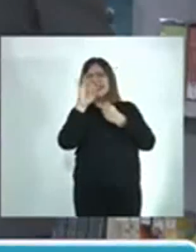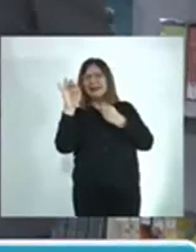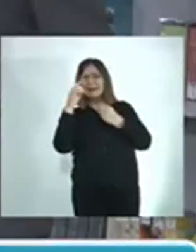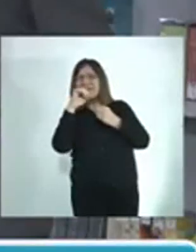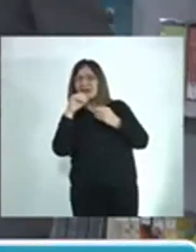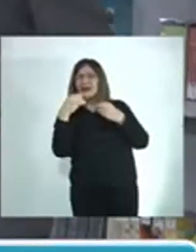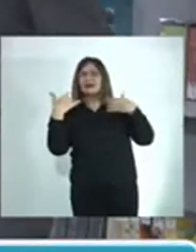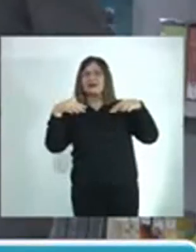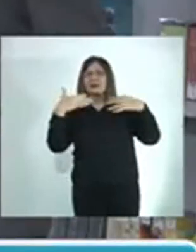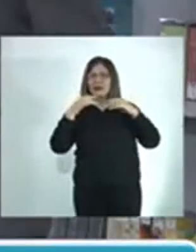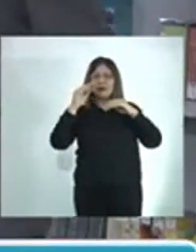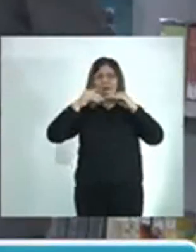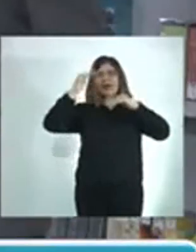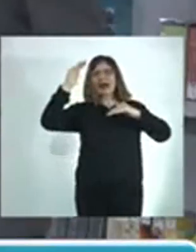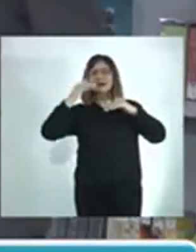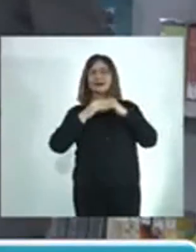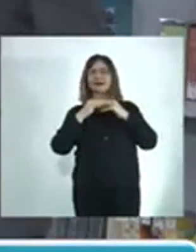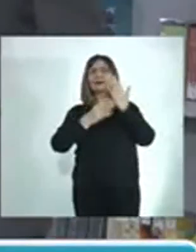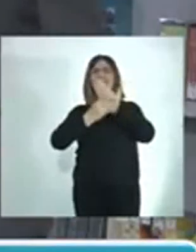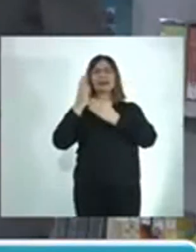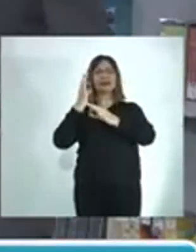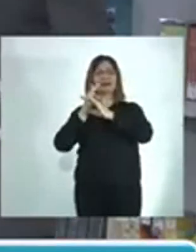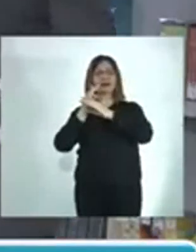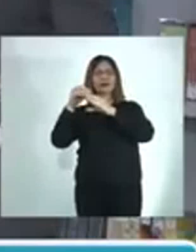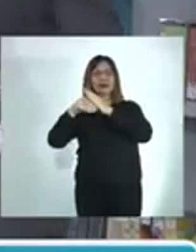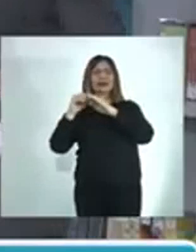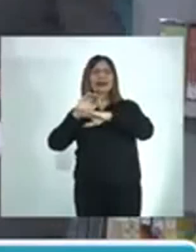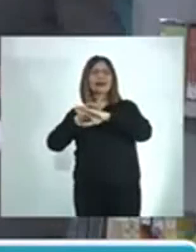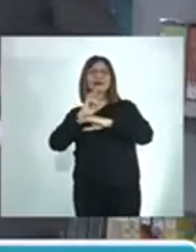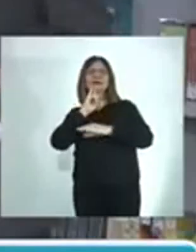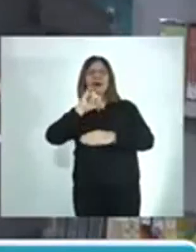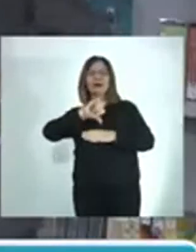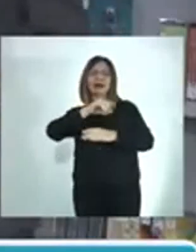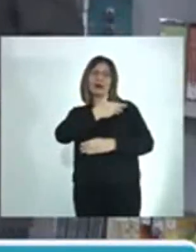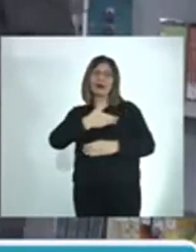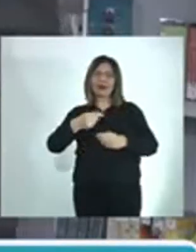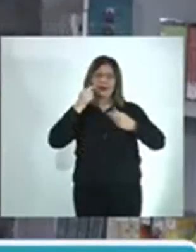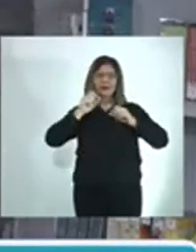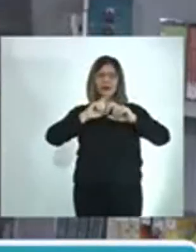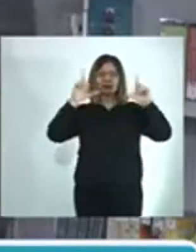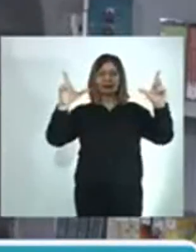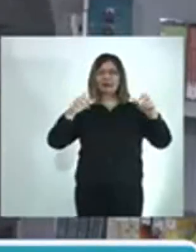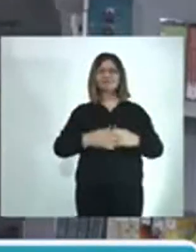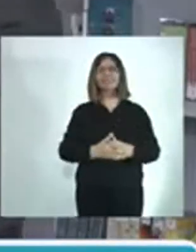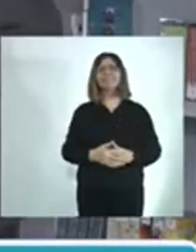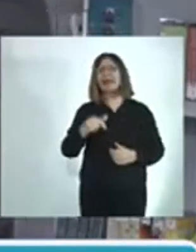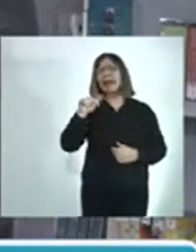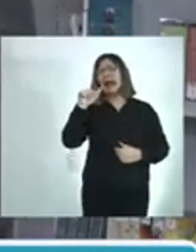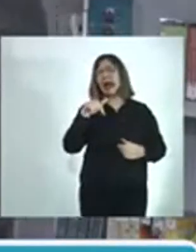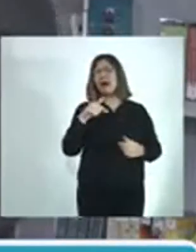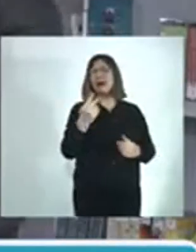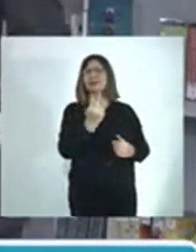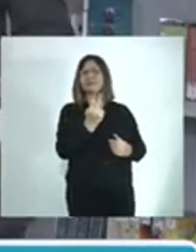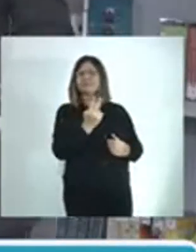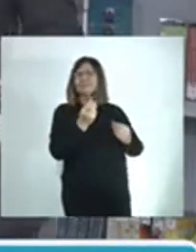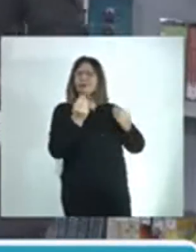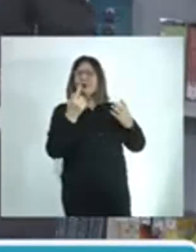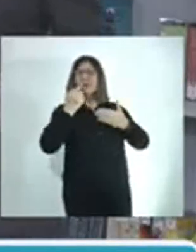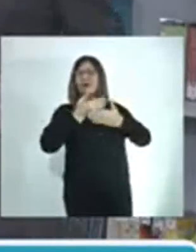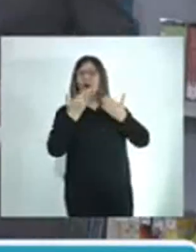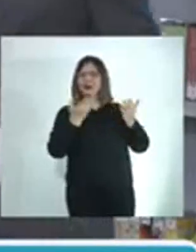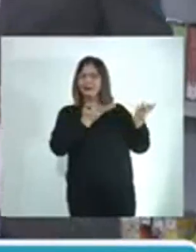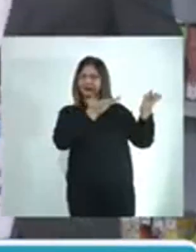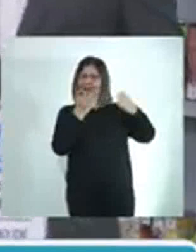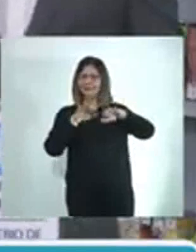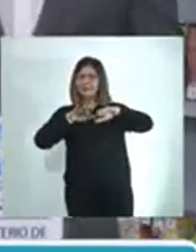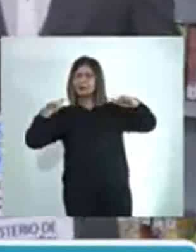Fuimos tendencias, el Ministerio de Educación y el Gobierno de la Provincia de Tucumán. Muy bien, y acabas de mencionar en ello, y te invito a que vayamos a la mesa porque